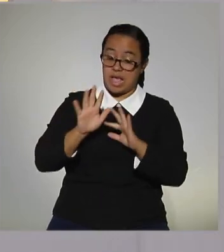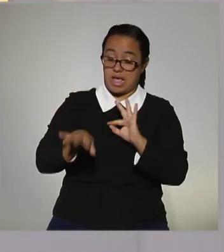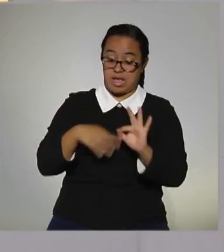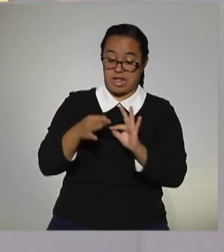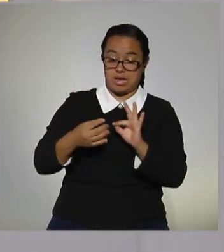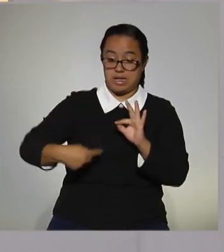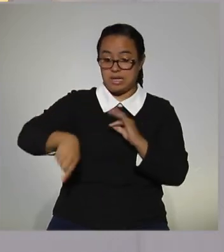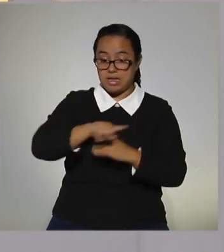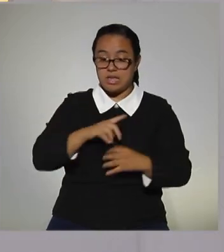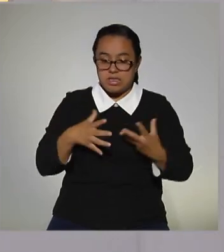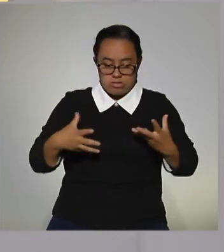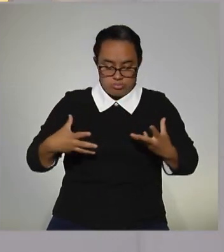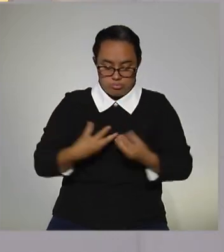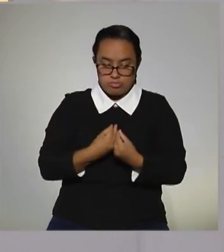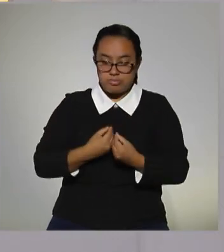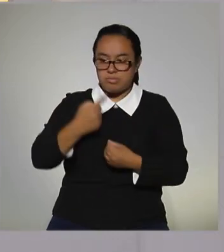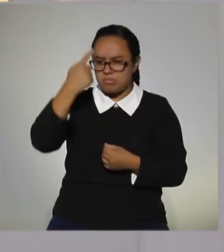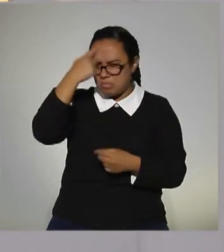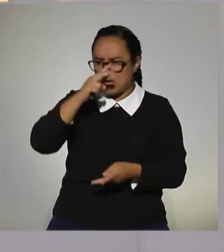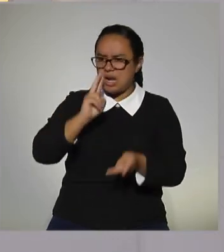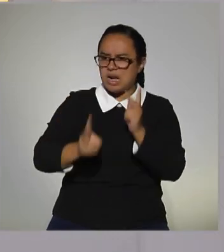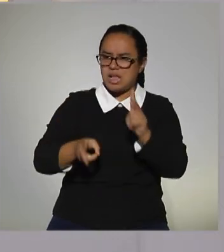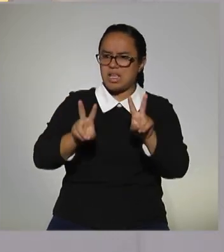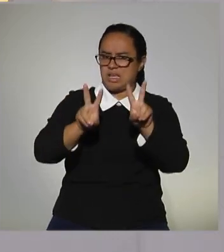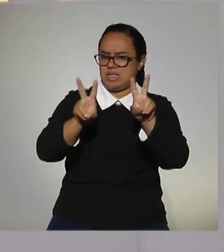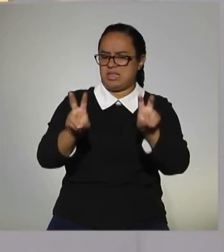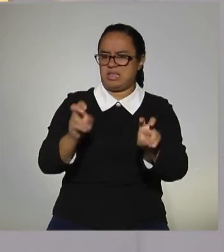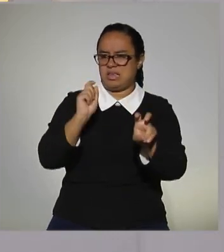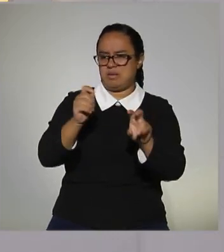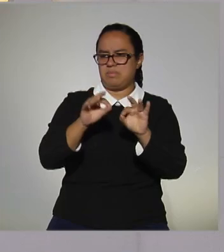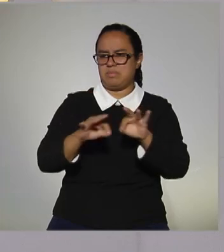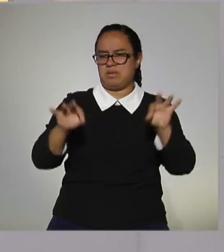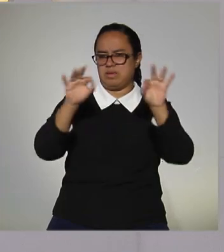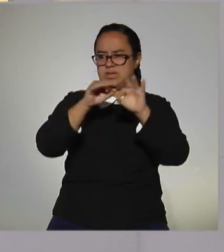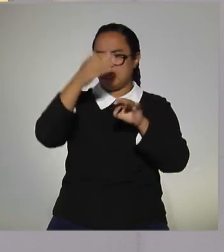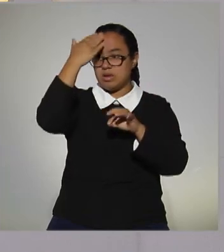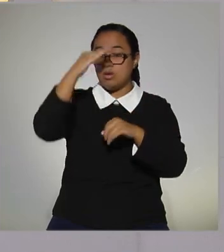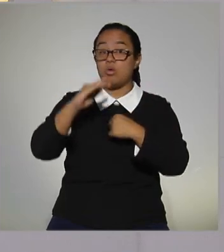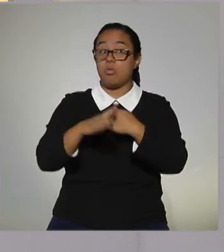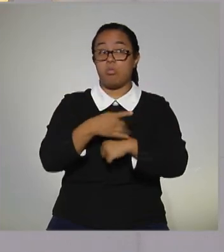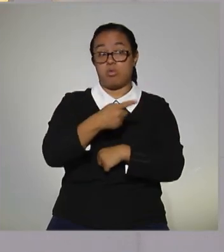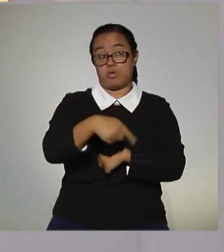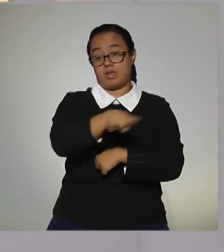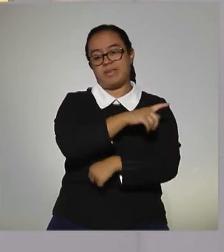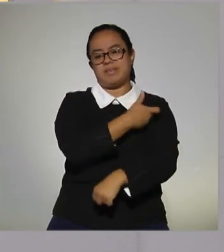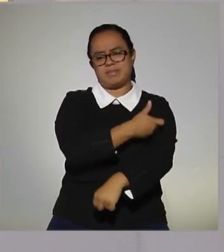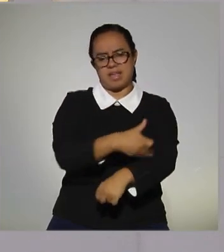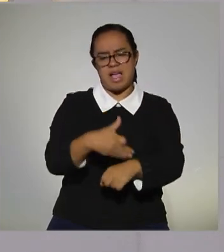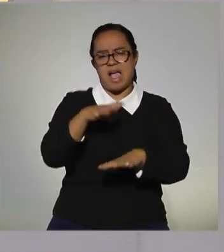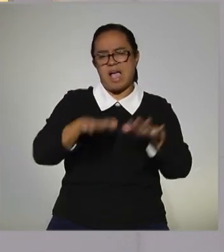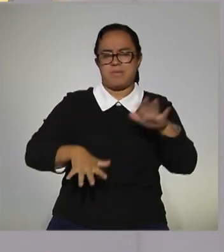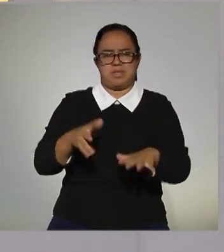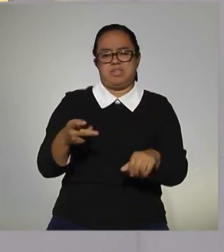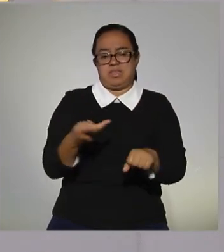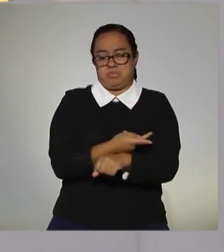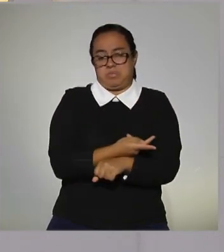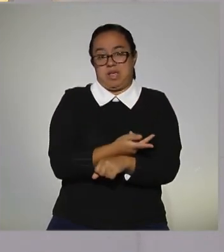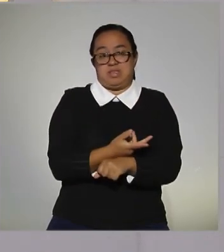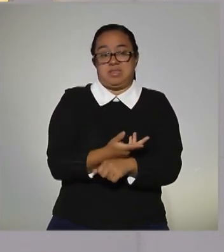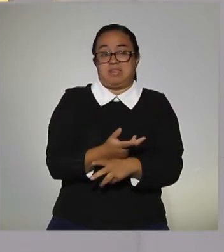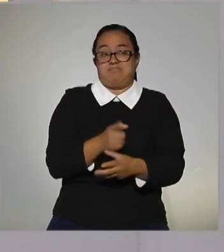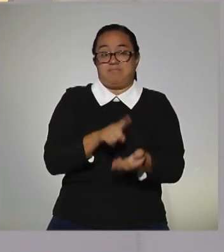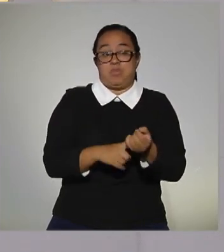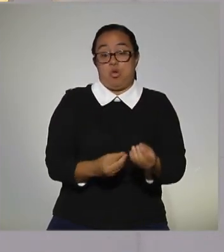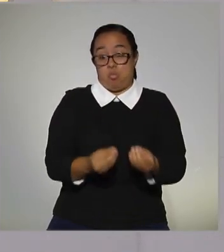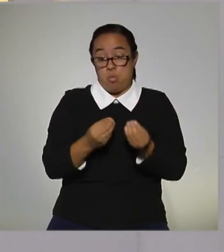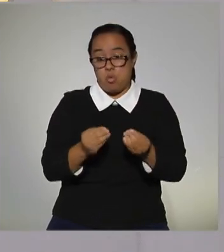listos, reunidos, empezando a hablar de este tema tan importante porque en todas las familias se da un poco o un mucho de